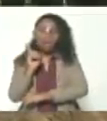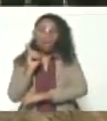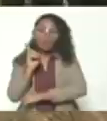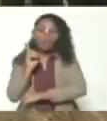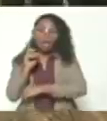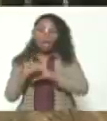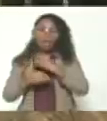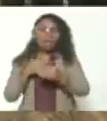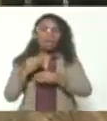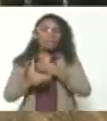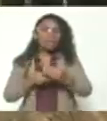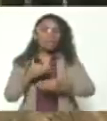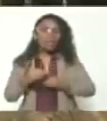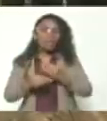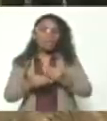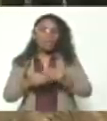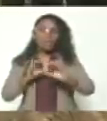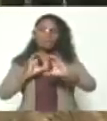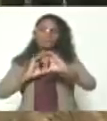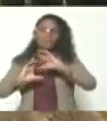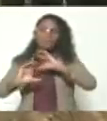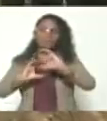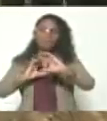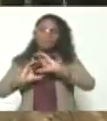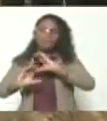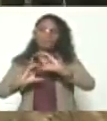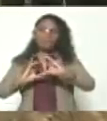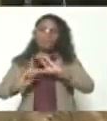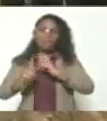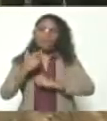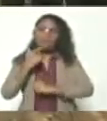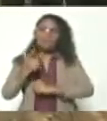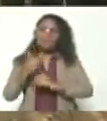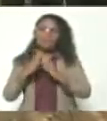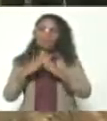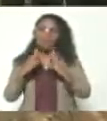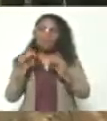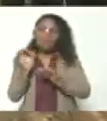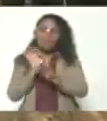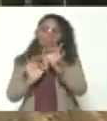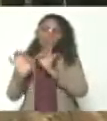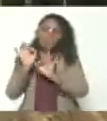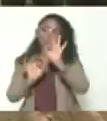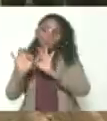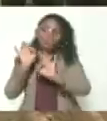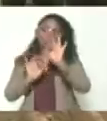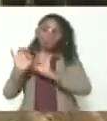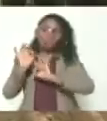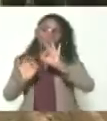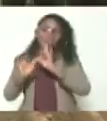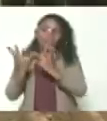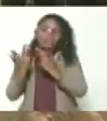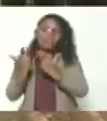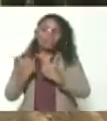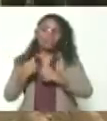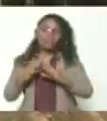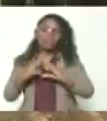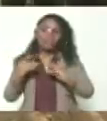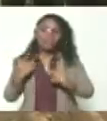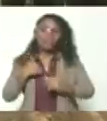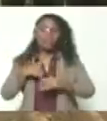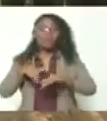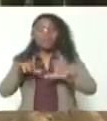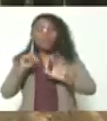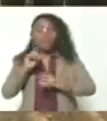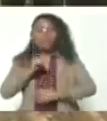estado conversando, lo han estado diciendo todo, mi comandante en jefe, e incluso podemos anunciar